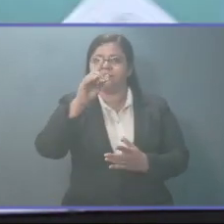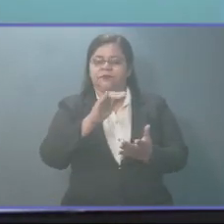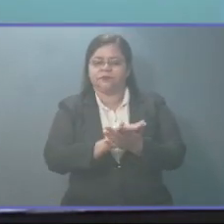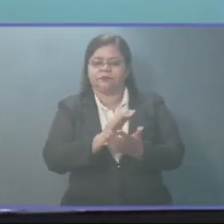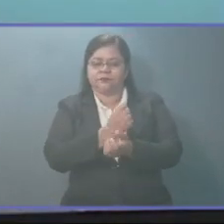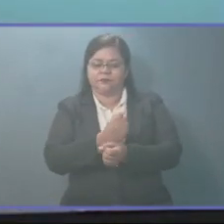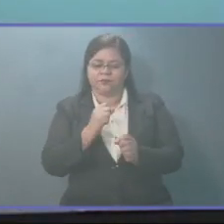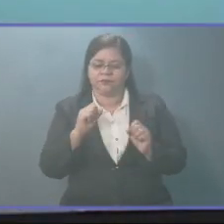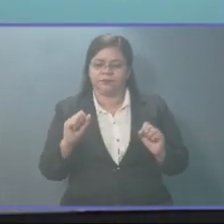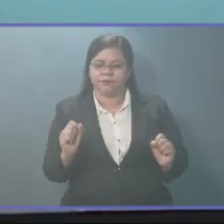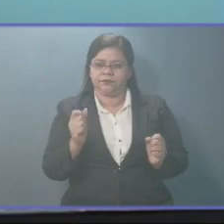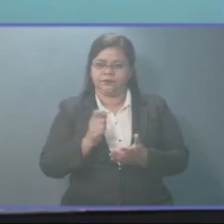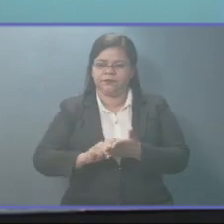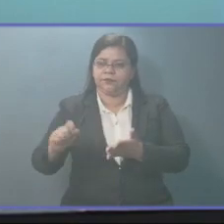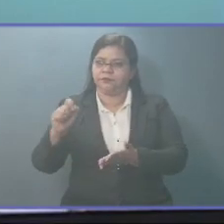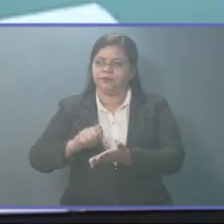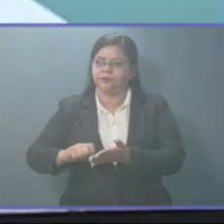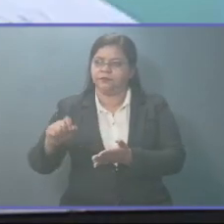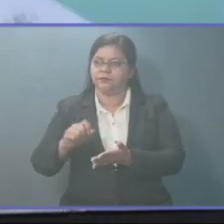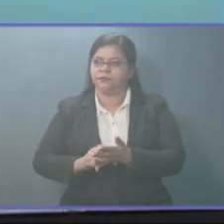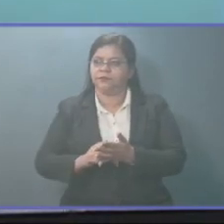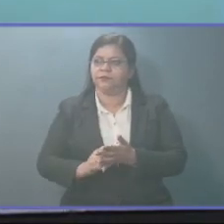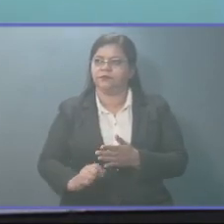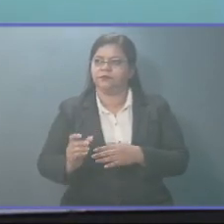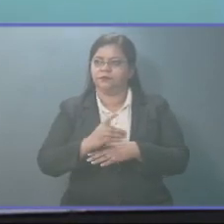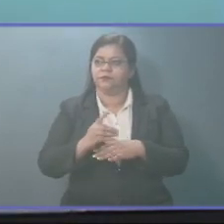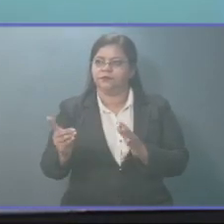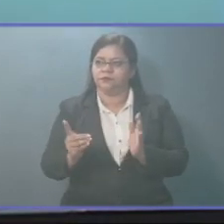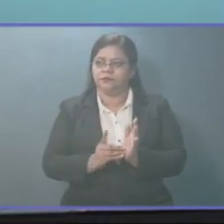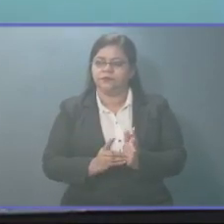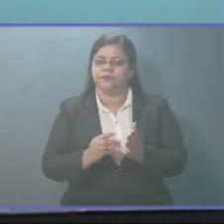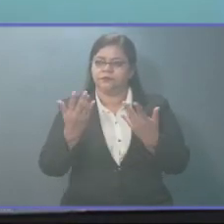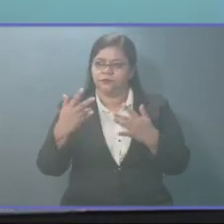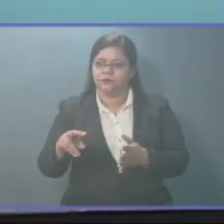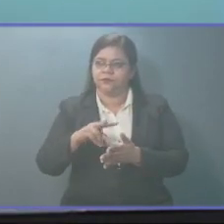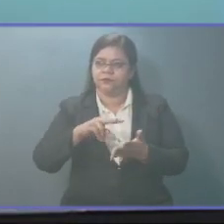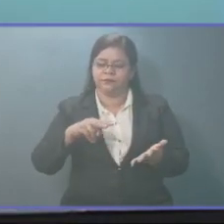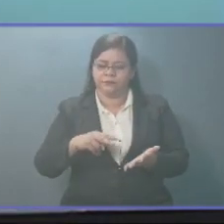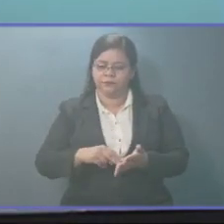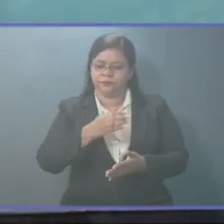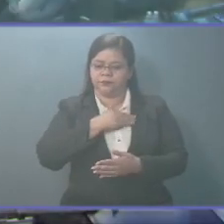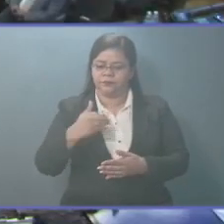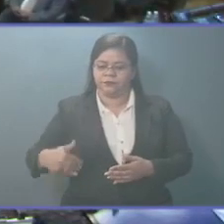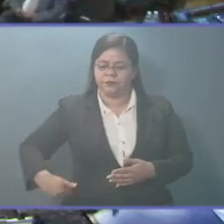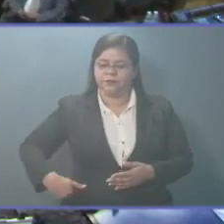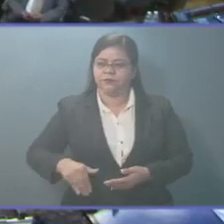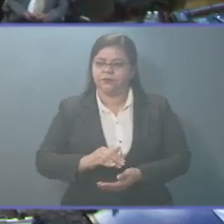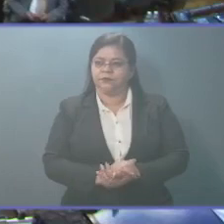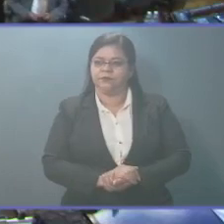Libertad, tiene la firma de la mayoría de miembros de la Comisión. Leído el dictamen, presidente.